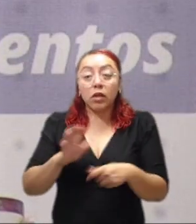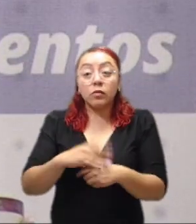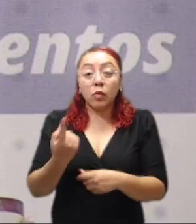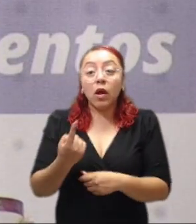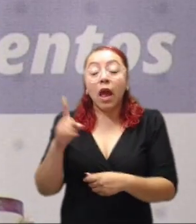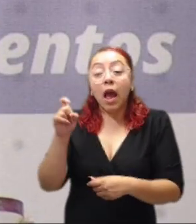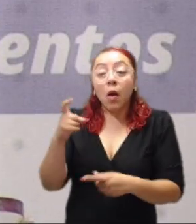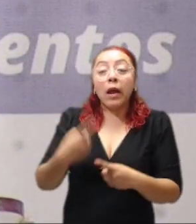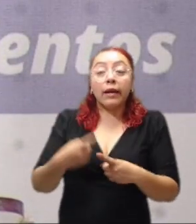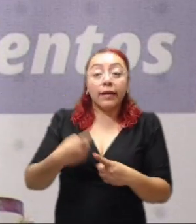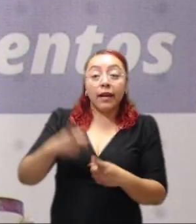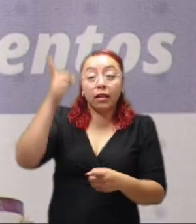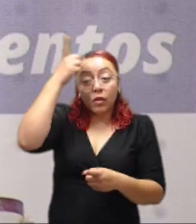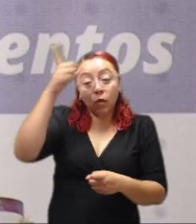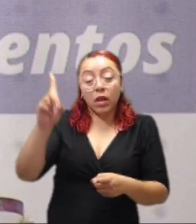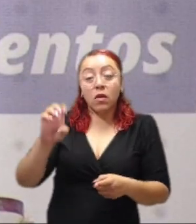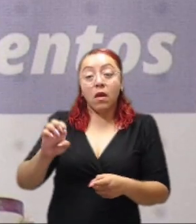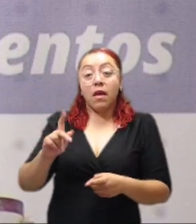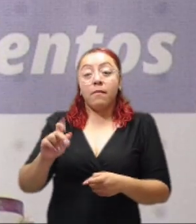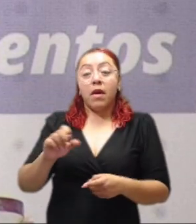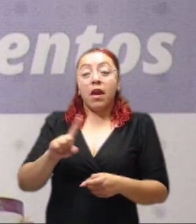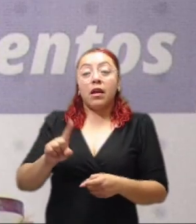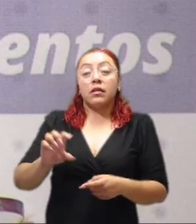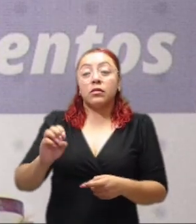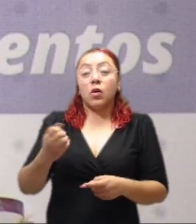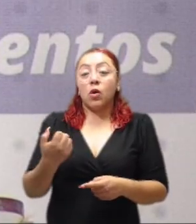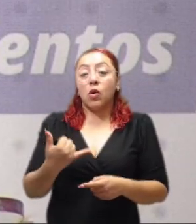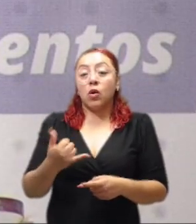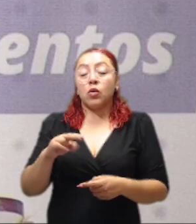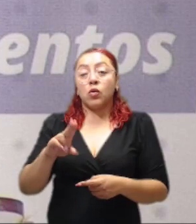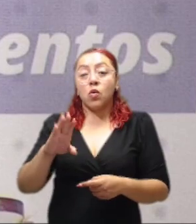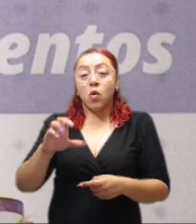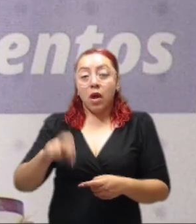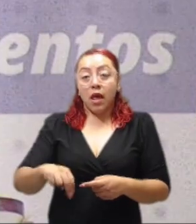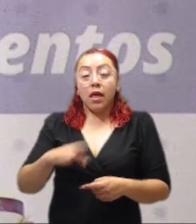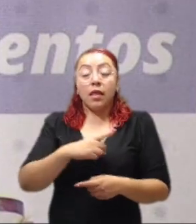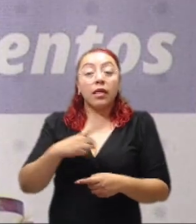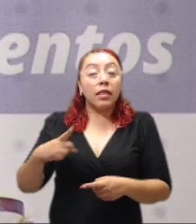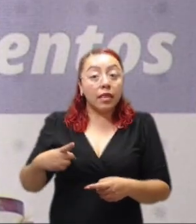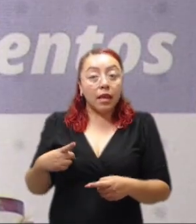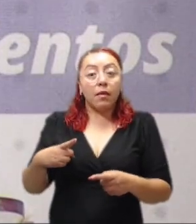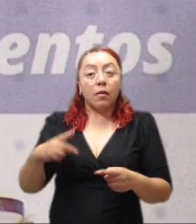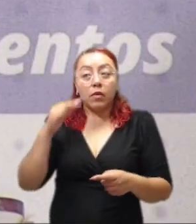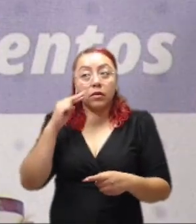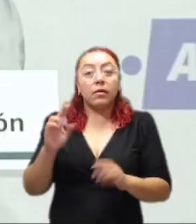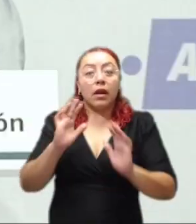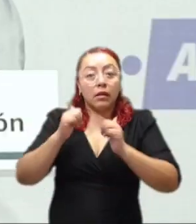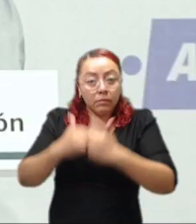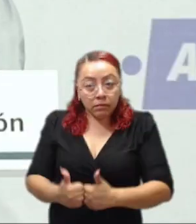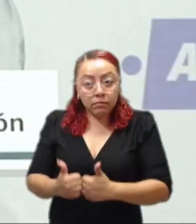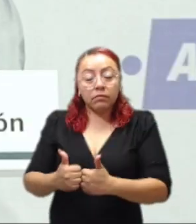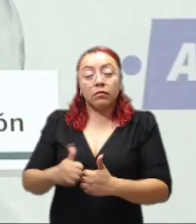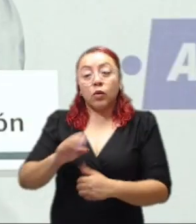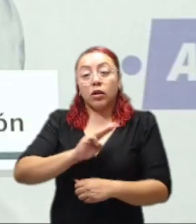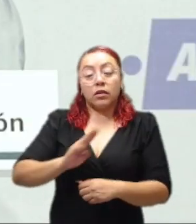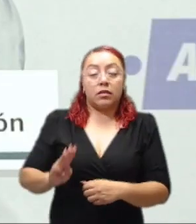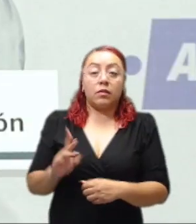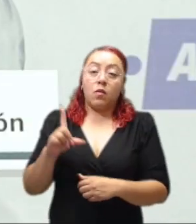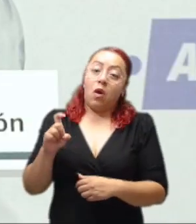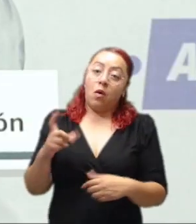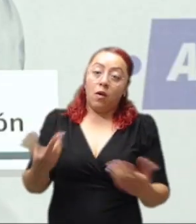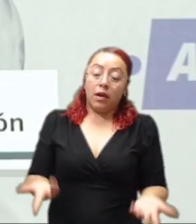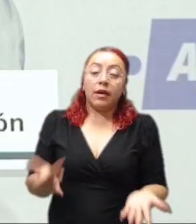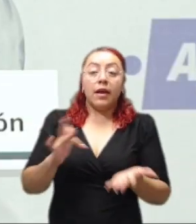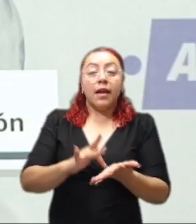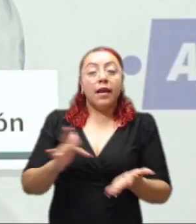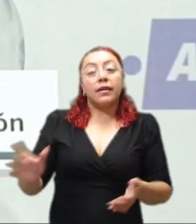paso yucan hay que ver un sistema que también alternamente se quede en epasoyucan en el agua Gracias muchas Gracias candidata